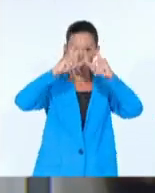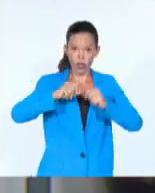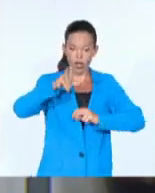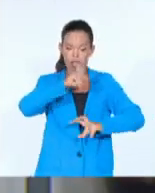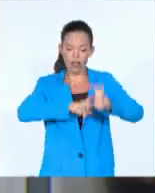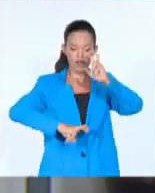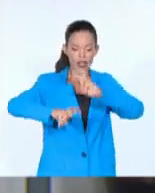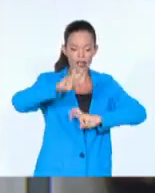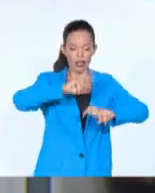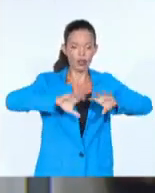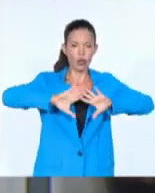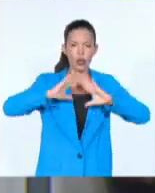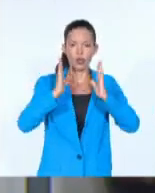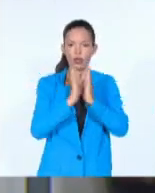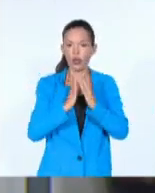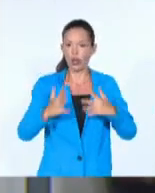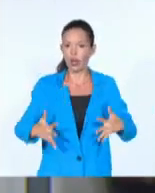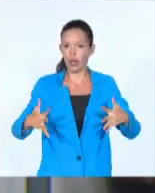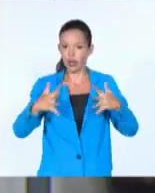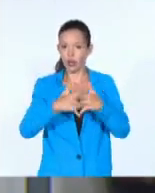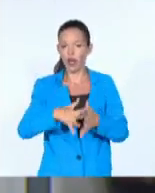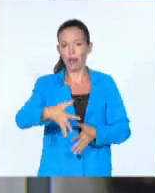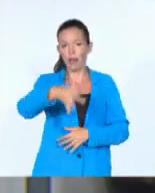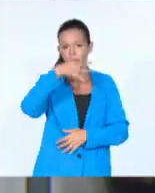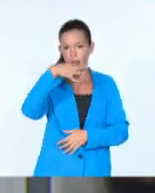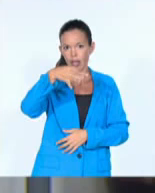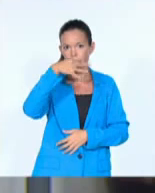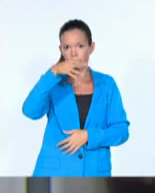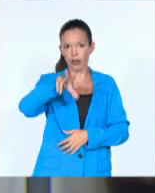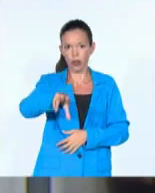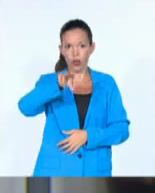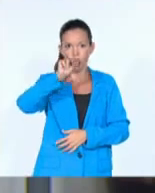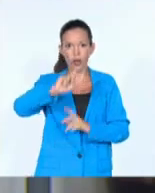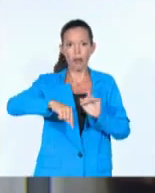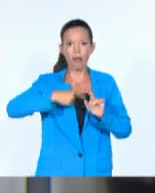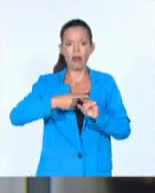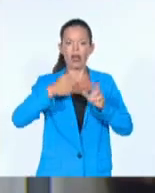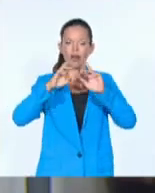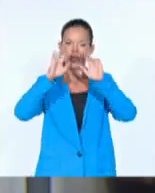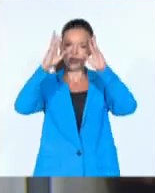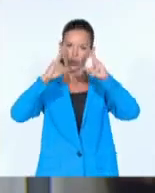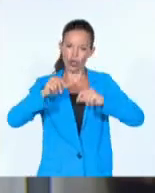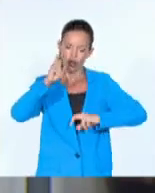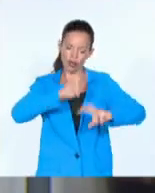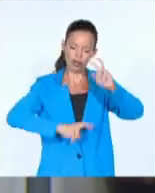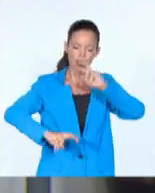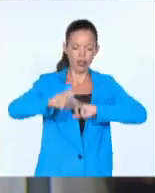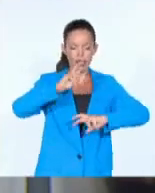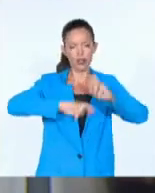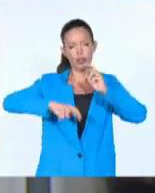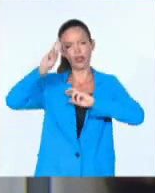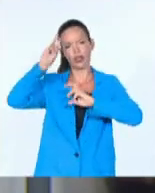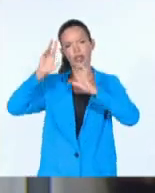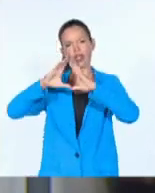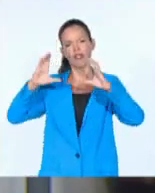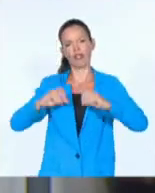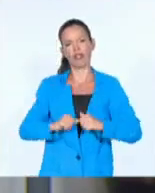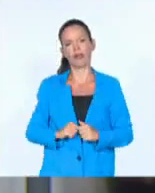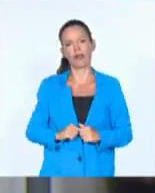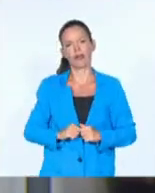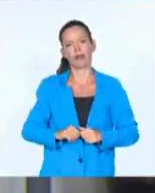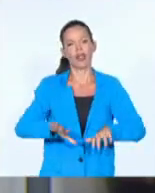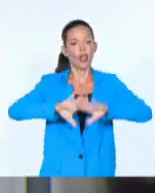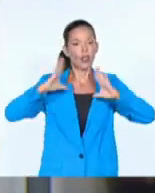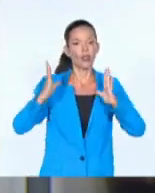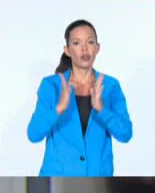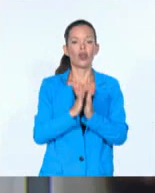innovadores de próxima generación y los resultados de la investigación científica cada país puede y debe contribuir